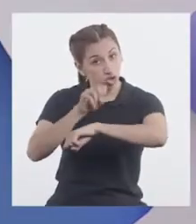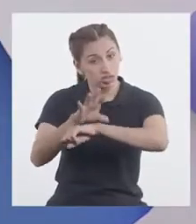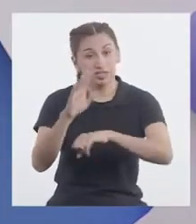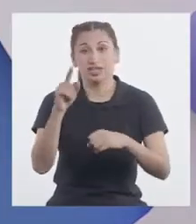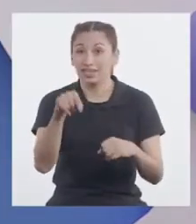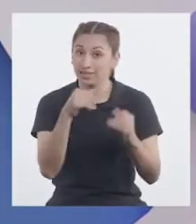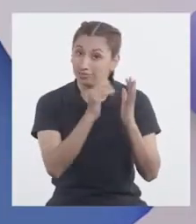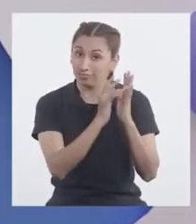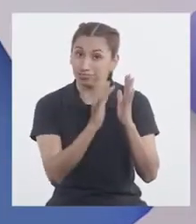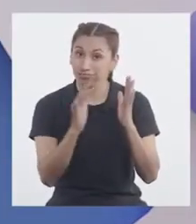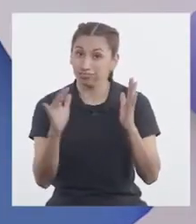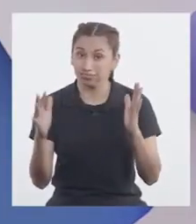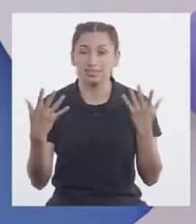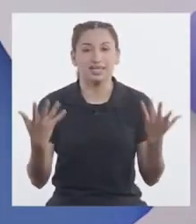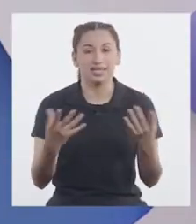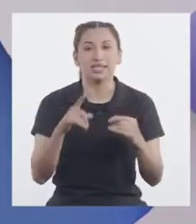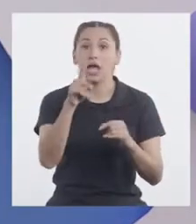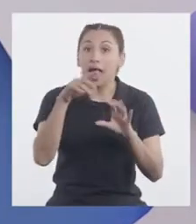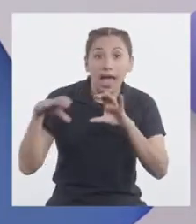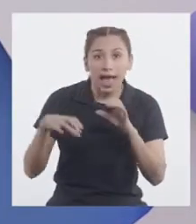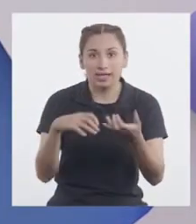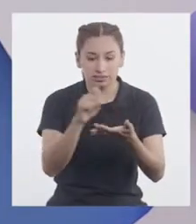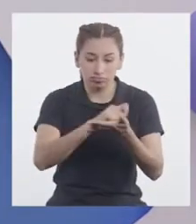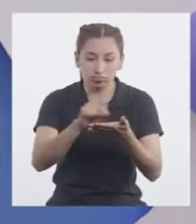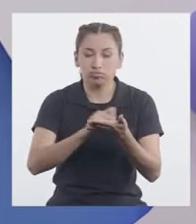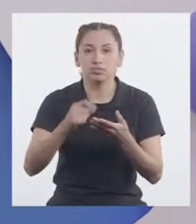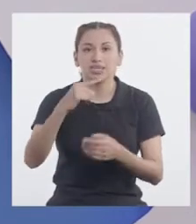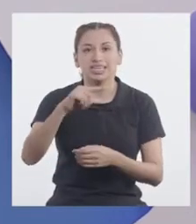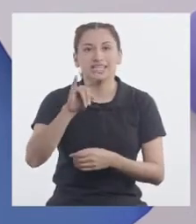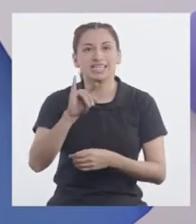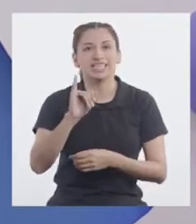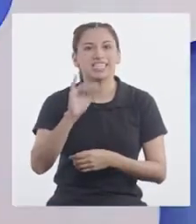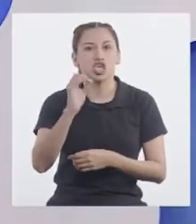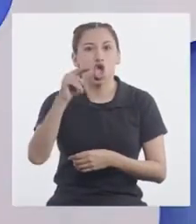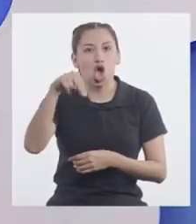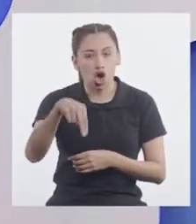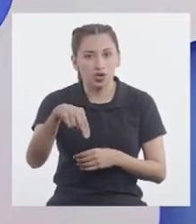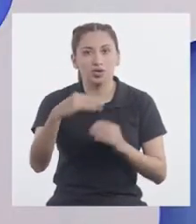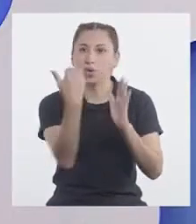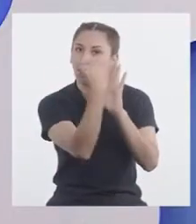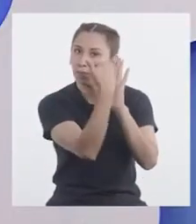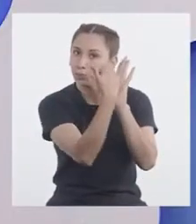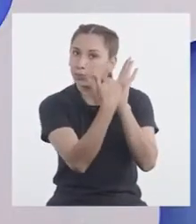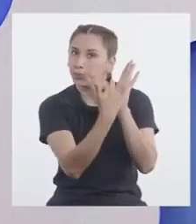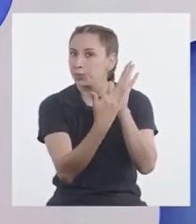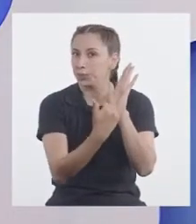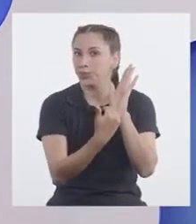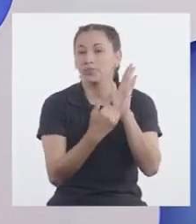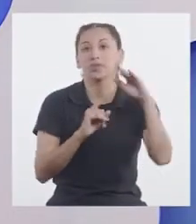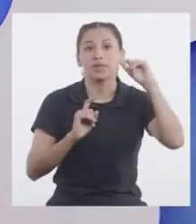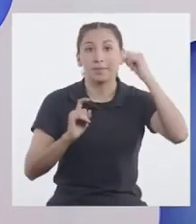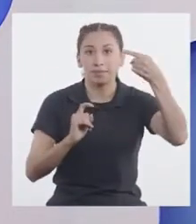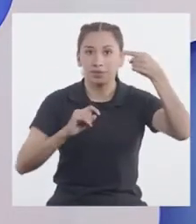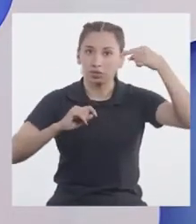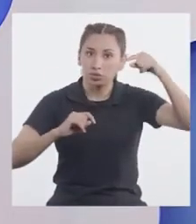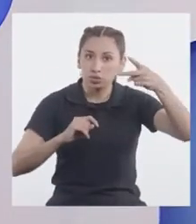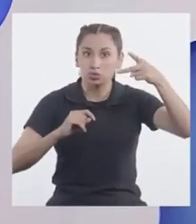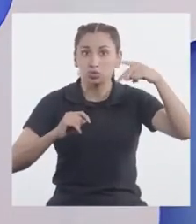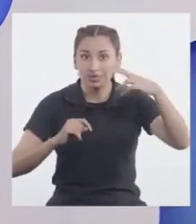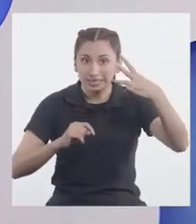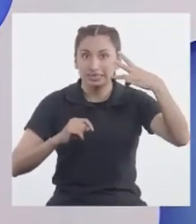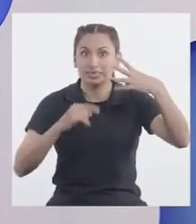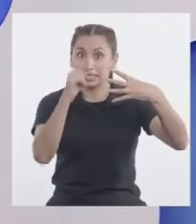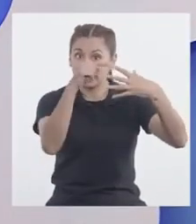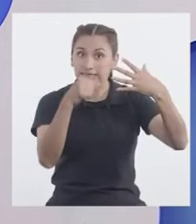para desarrollar el contenido de lo que se va a decir es elaborar un guión. Sí, como ya saben, para elaborar el guión